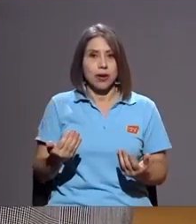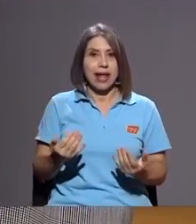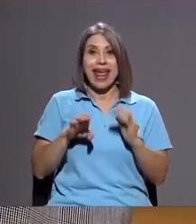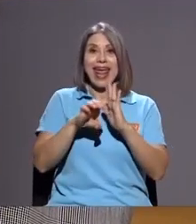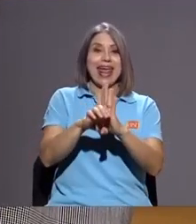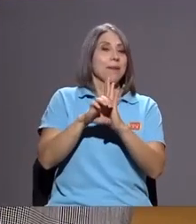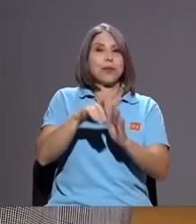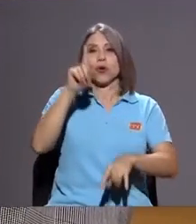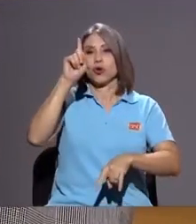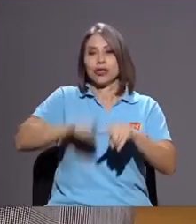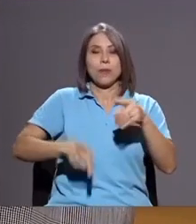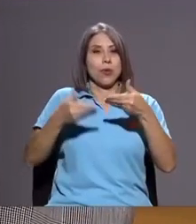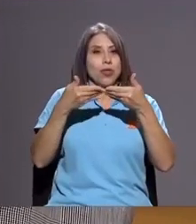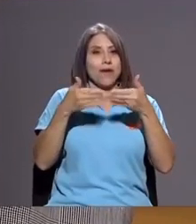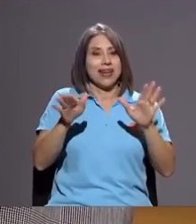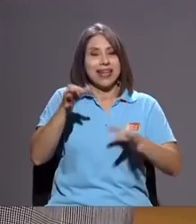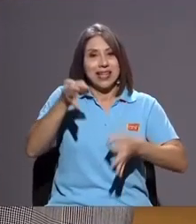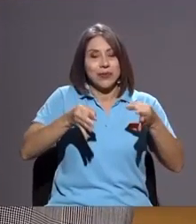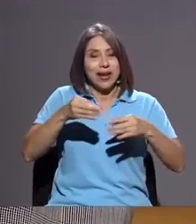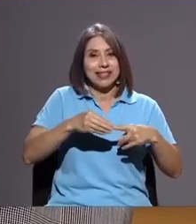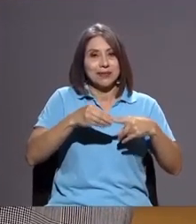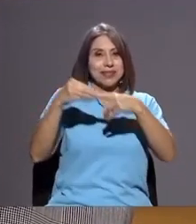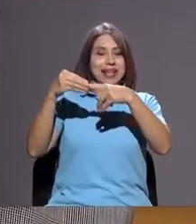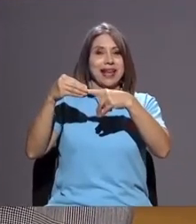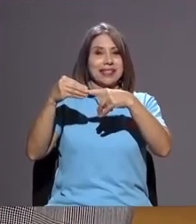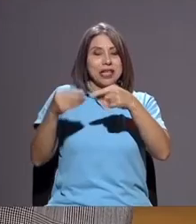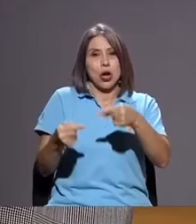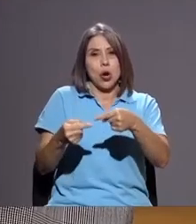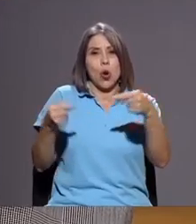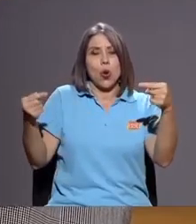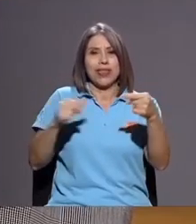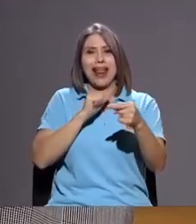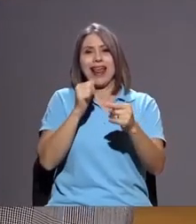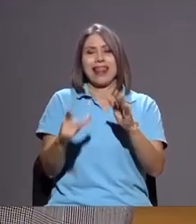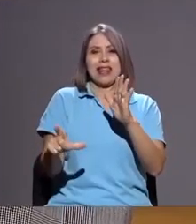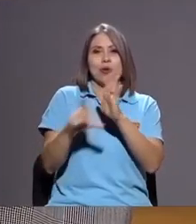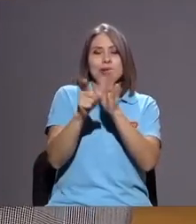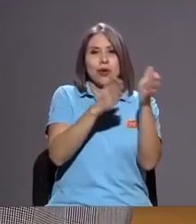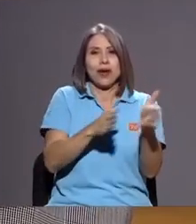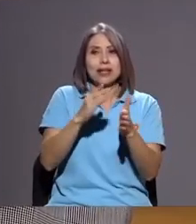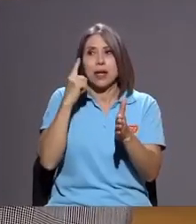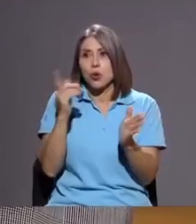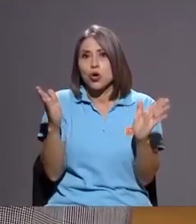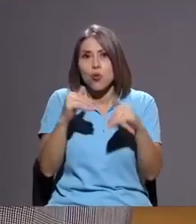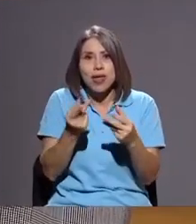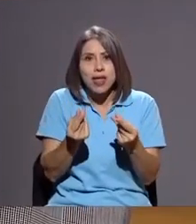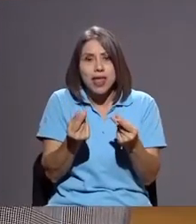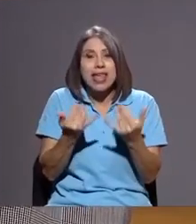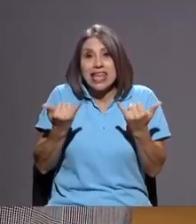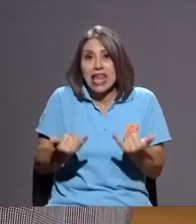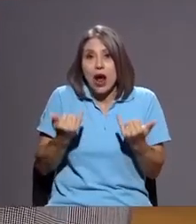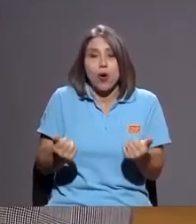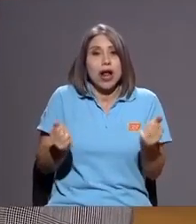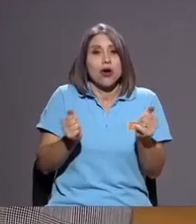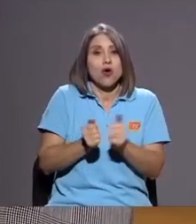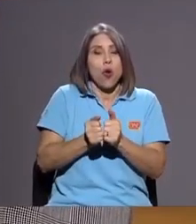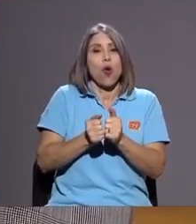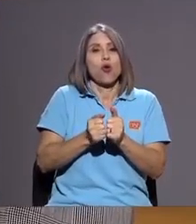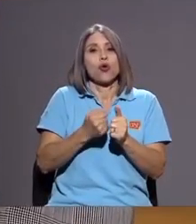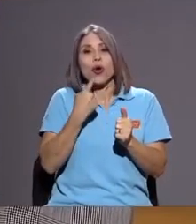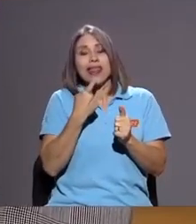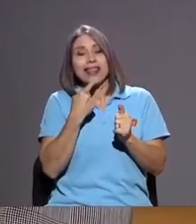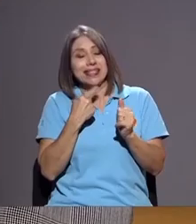podido abrir los tribunales especializados contra la delincuencia organizada porque no hay medios. Y ahora con las disposiciones establecidas en la